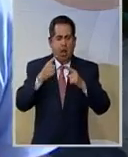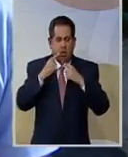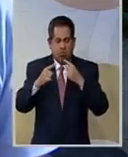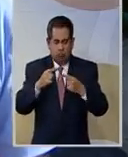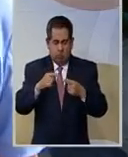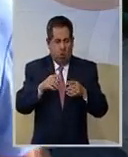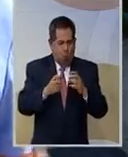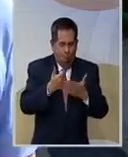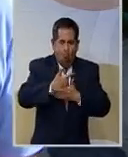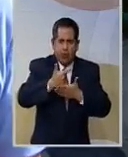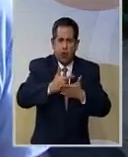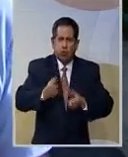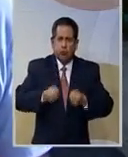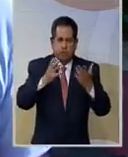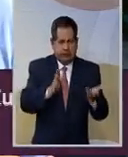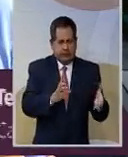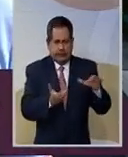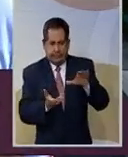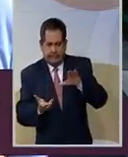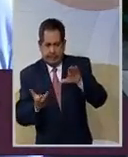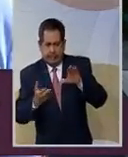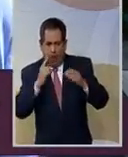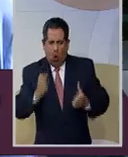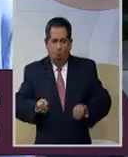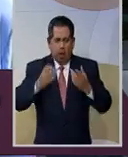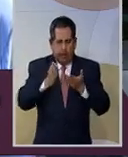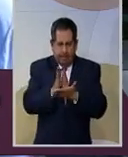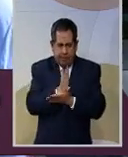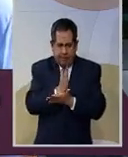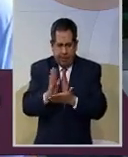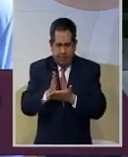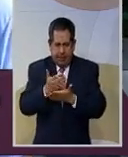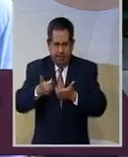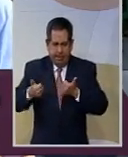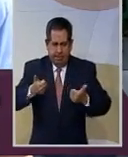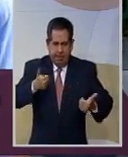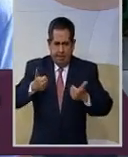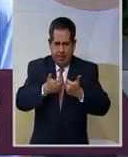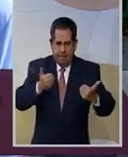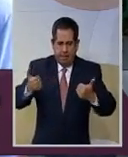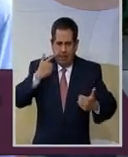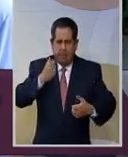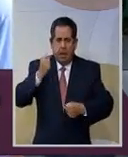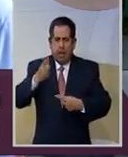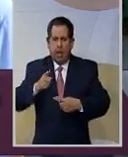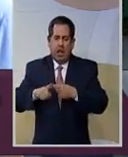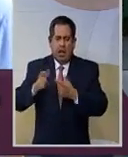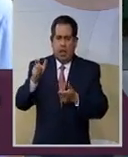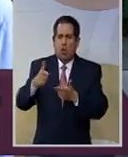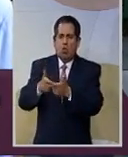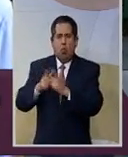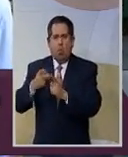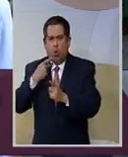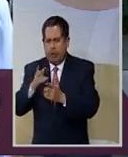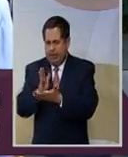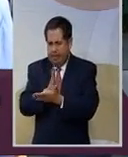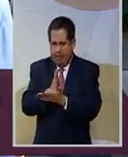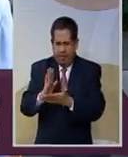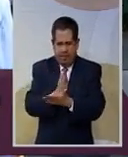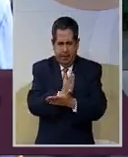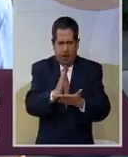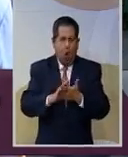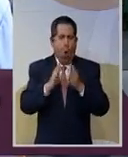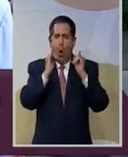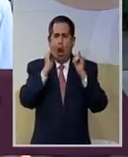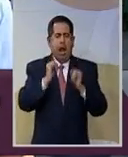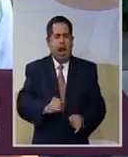vaciar los votos de la urna, empezar a separarlos, ya separarlos ya sea por partido político o candidato